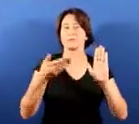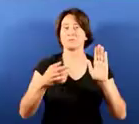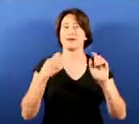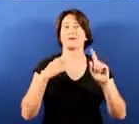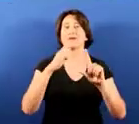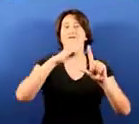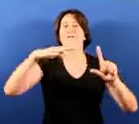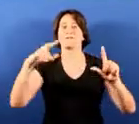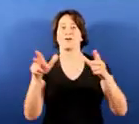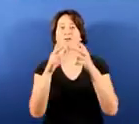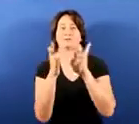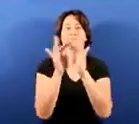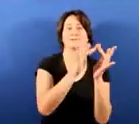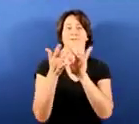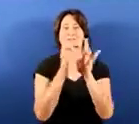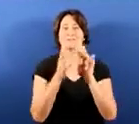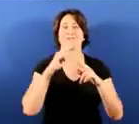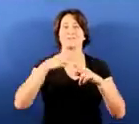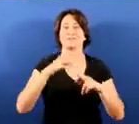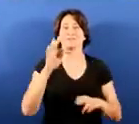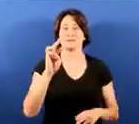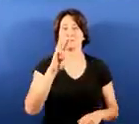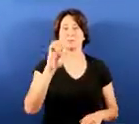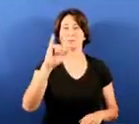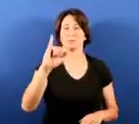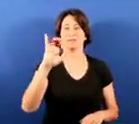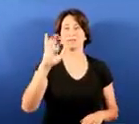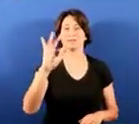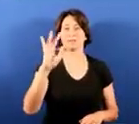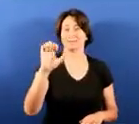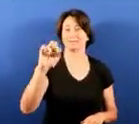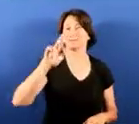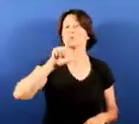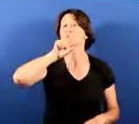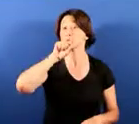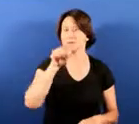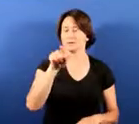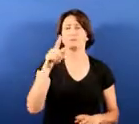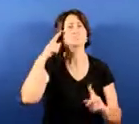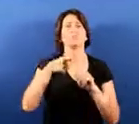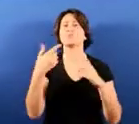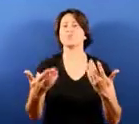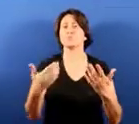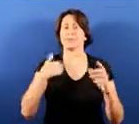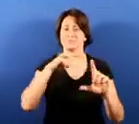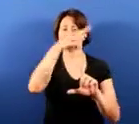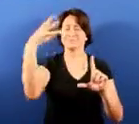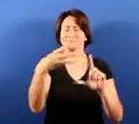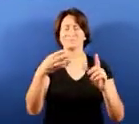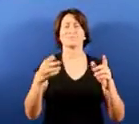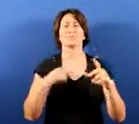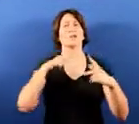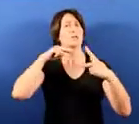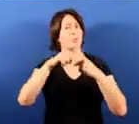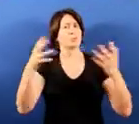su intervención, la diputada ha señalado que el eje principal de Euskal Triton es Twitter y el objetivo de esta acción es aumentar